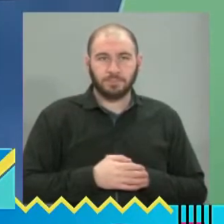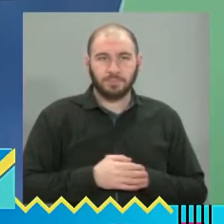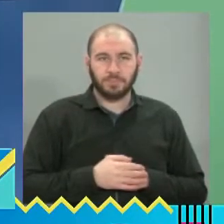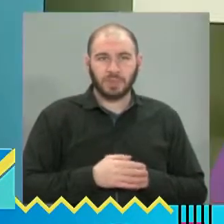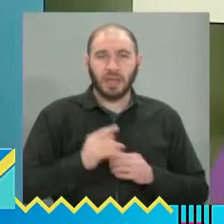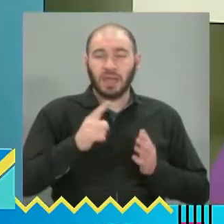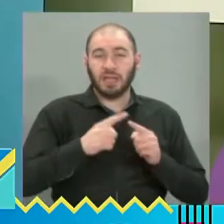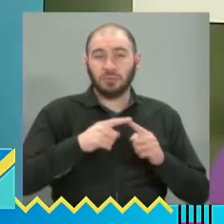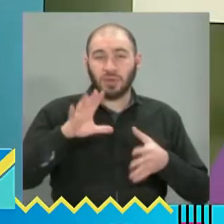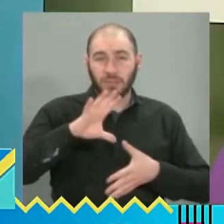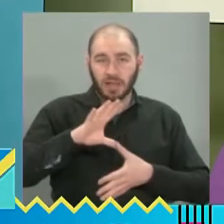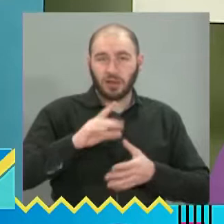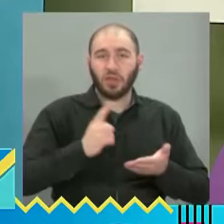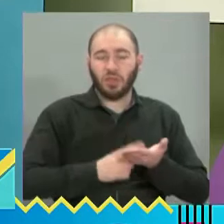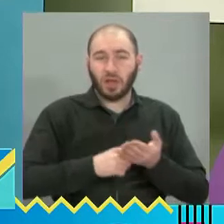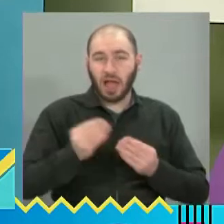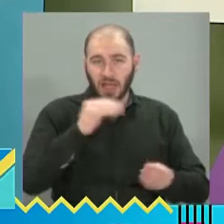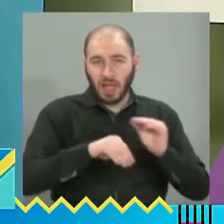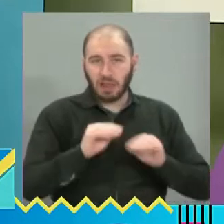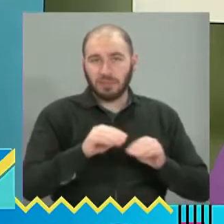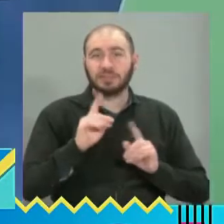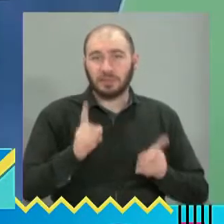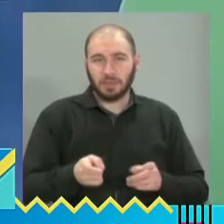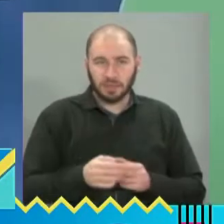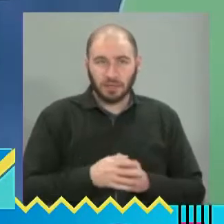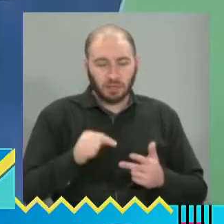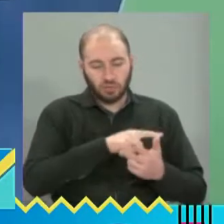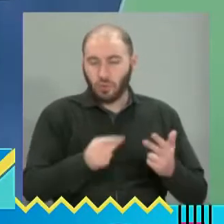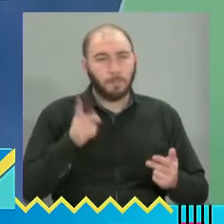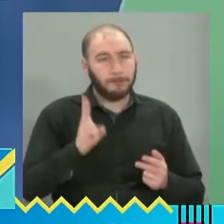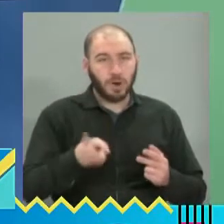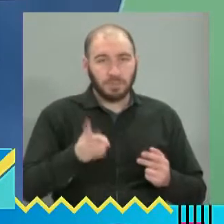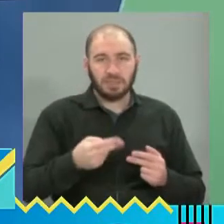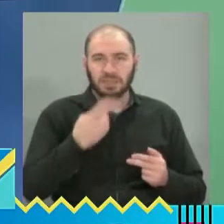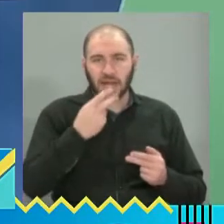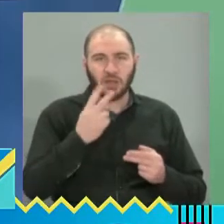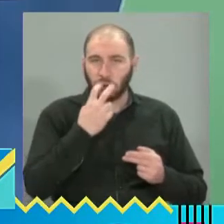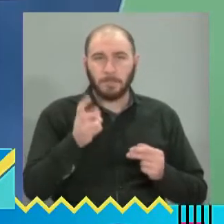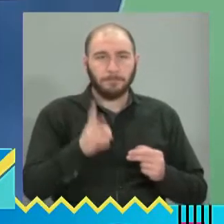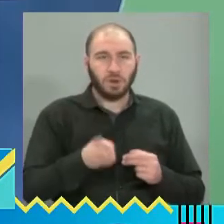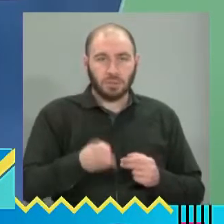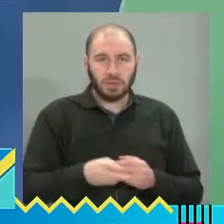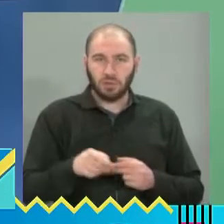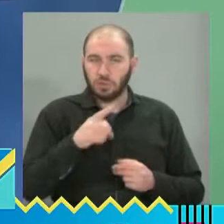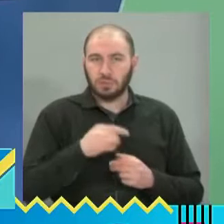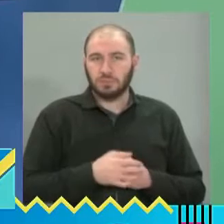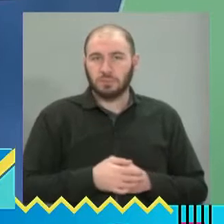el Instituto Americano de Drogas y Alimentos también, la FDA, lo han prohibido el cigarrillo electrónico. Entonces no debemos